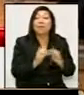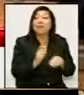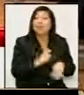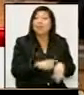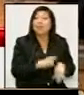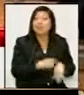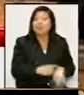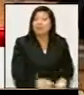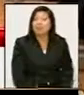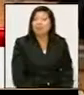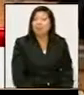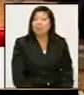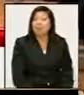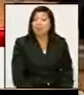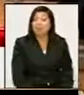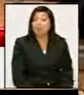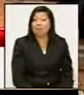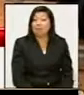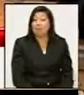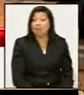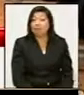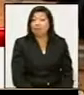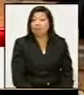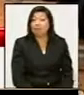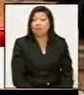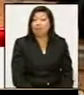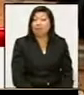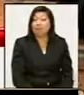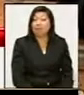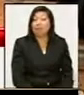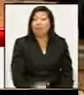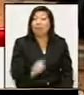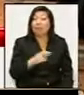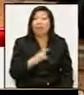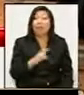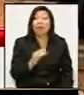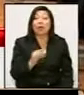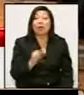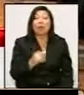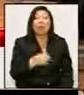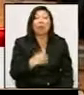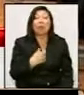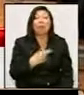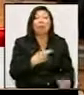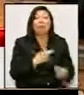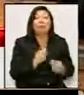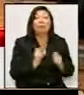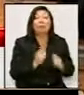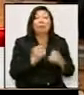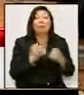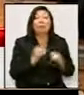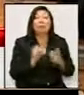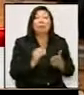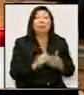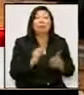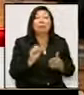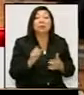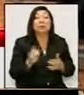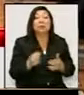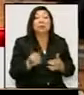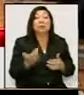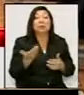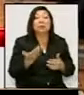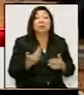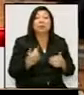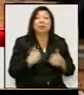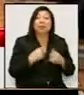señora coordinadora, pediría que Indecopi se pueda comprometer a brindar esta información lo más pronto posible con la posibilidad